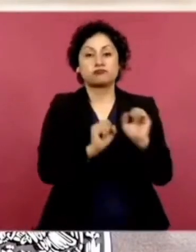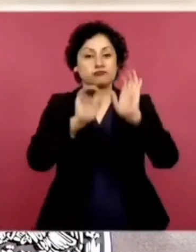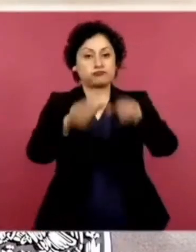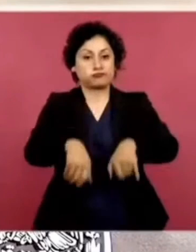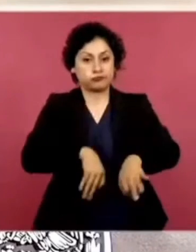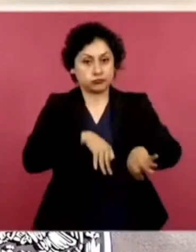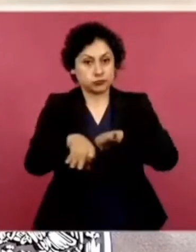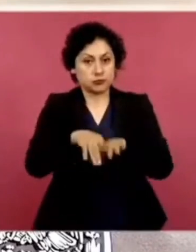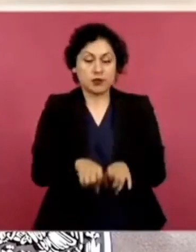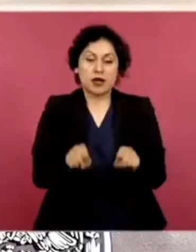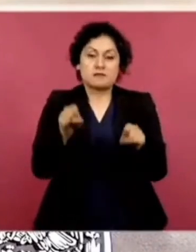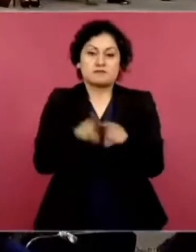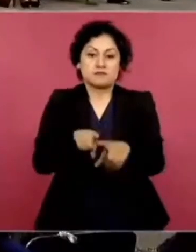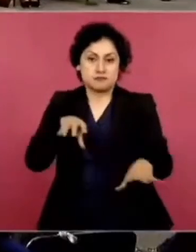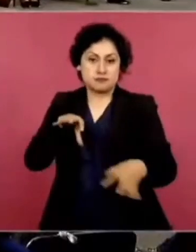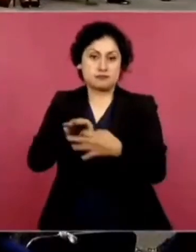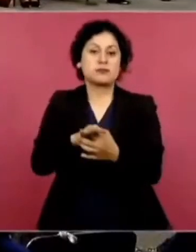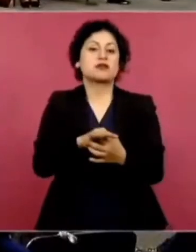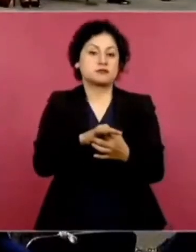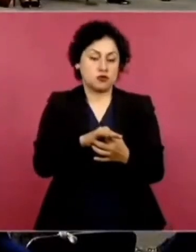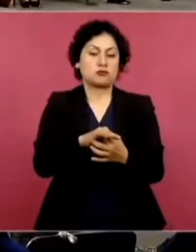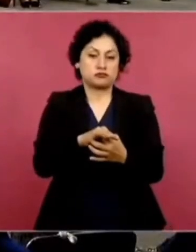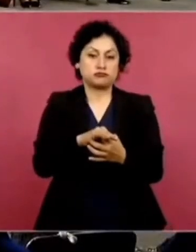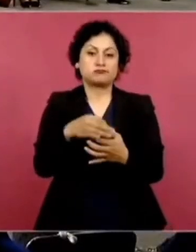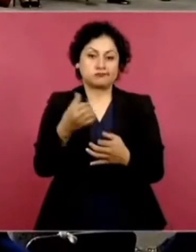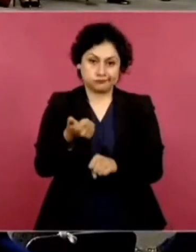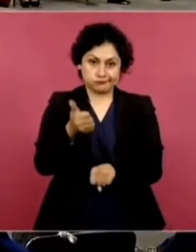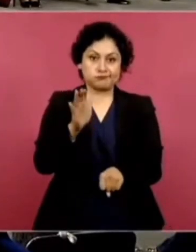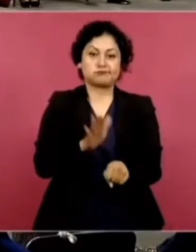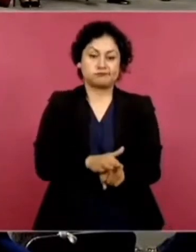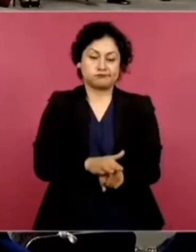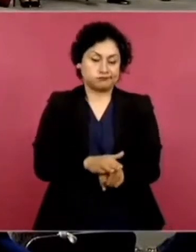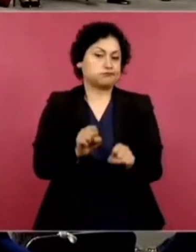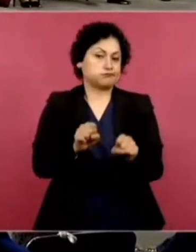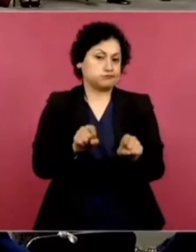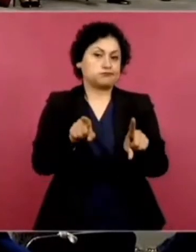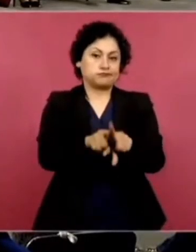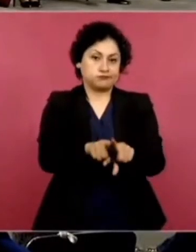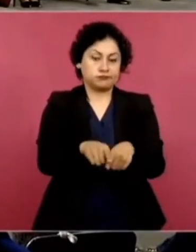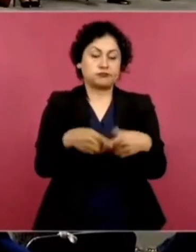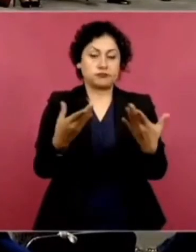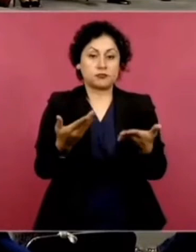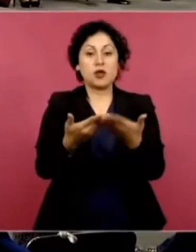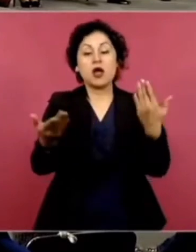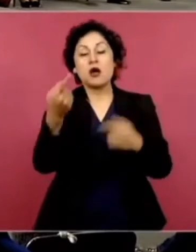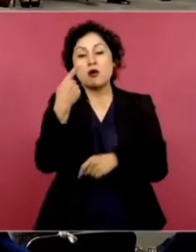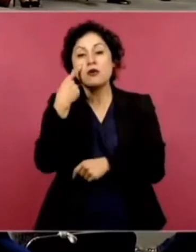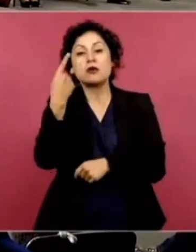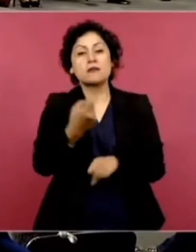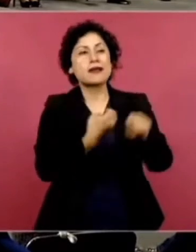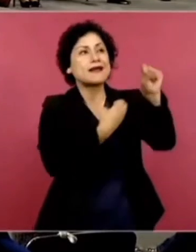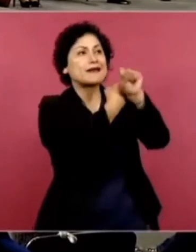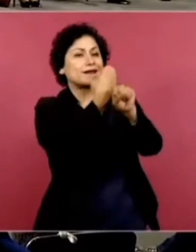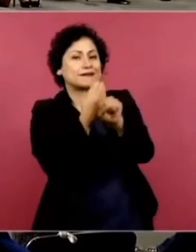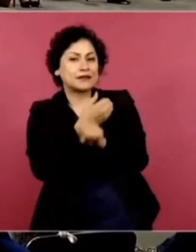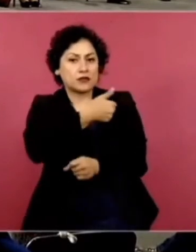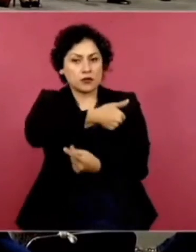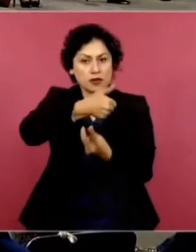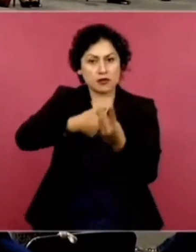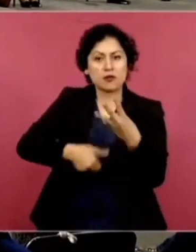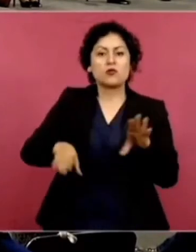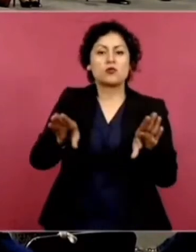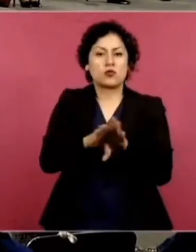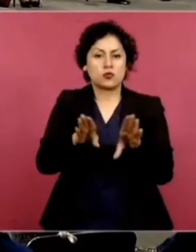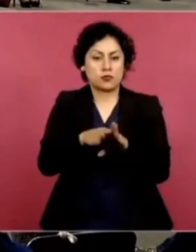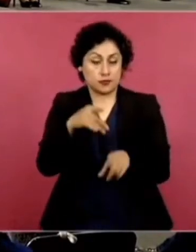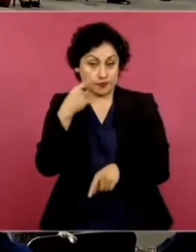sistema de administración de insumos. Entonces, vamos a ver ahora cómo vamos, estado por estado, planteando estos elementos. Nayarit,